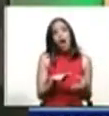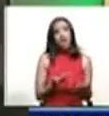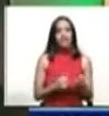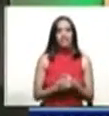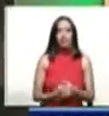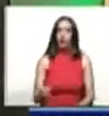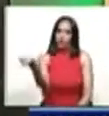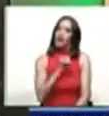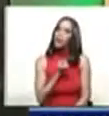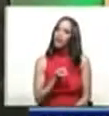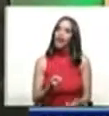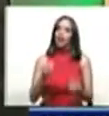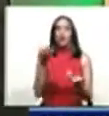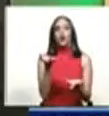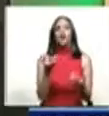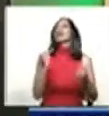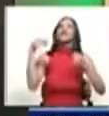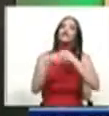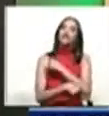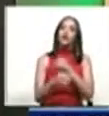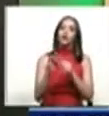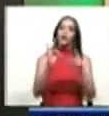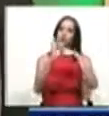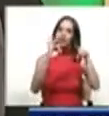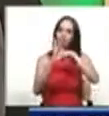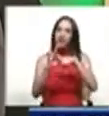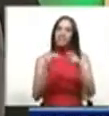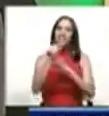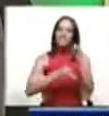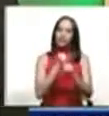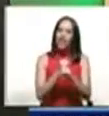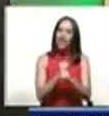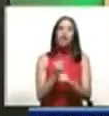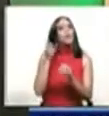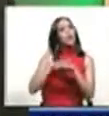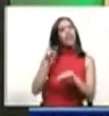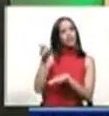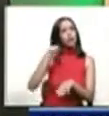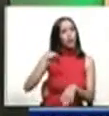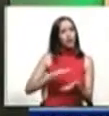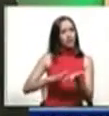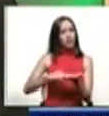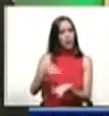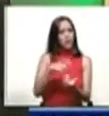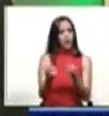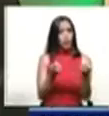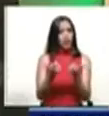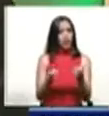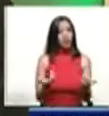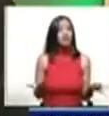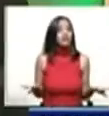con el Banco Mundial, los que van a entregar este país para decirle que ellos sí pudieron resolver el problema económico, que no es otra cosa que un